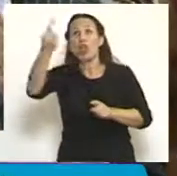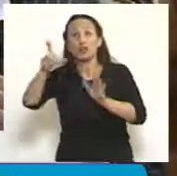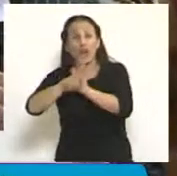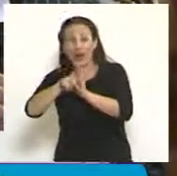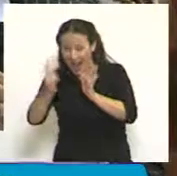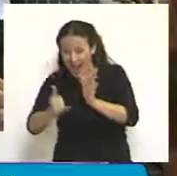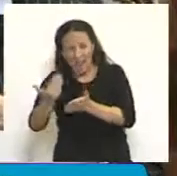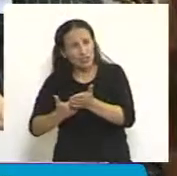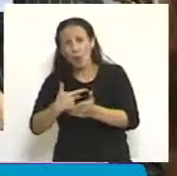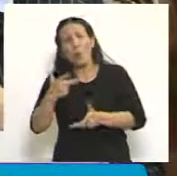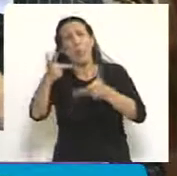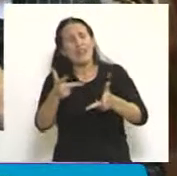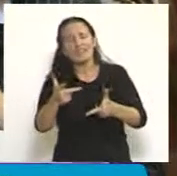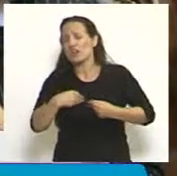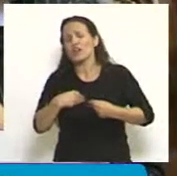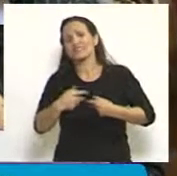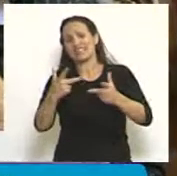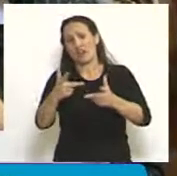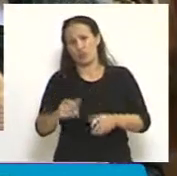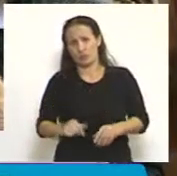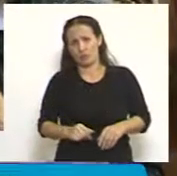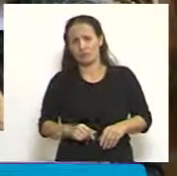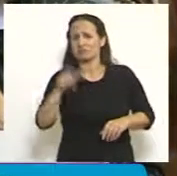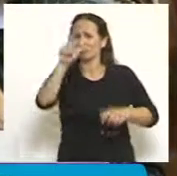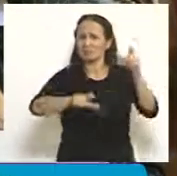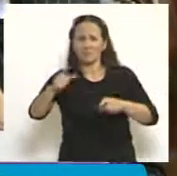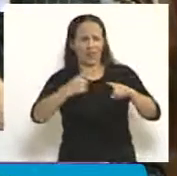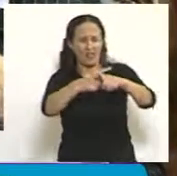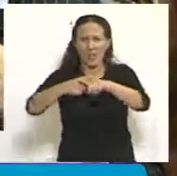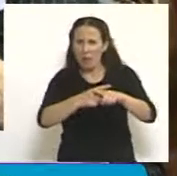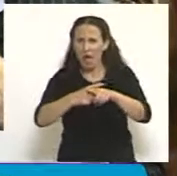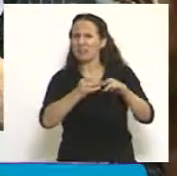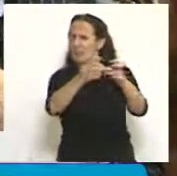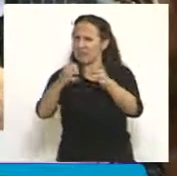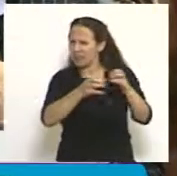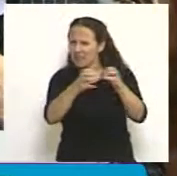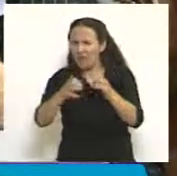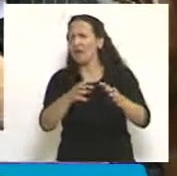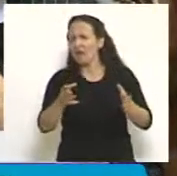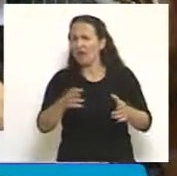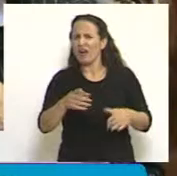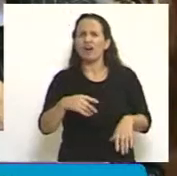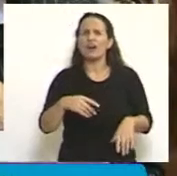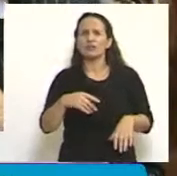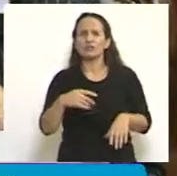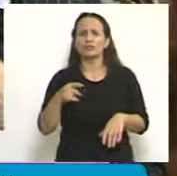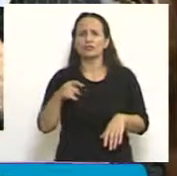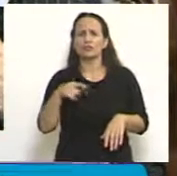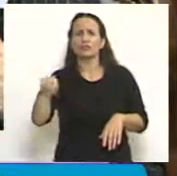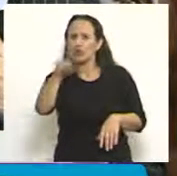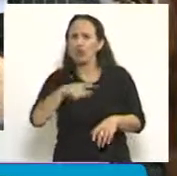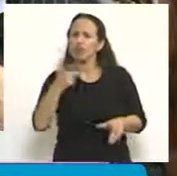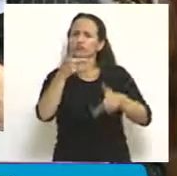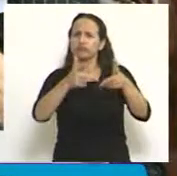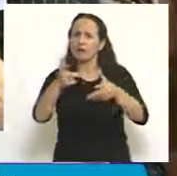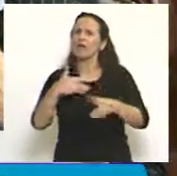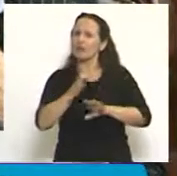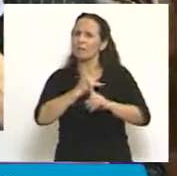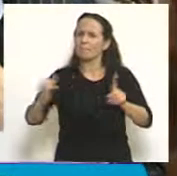proponer planteos de trabajo para acceder ellos a los cargos que están en ese momento por ser